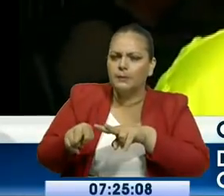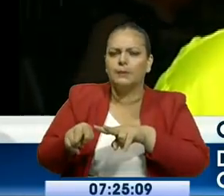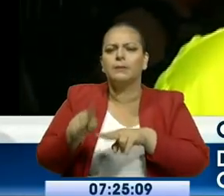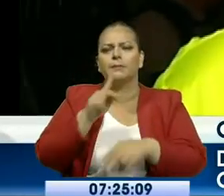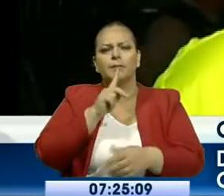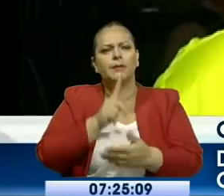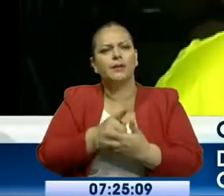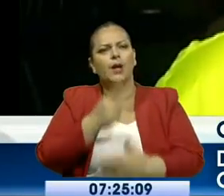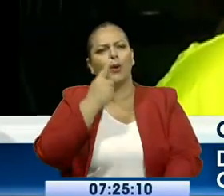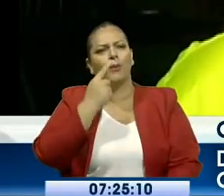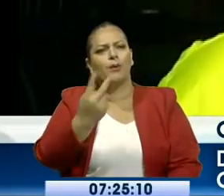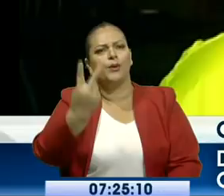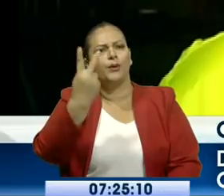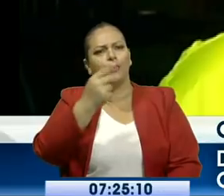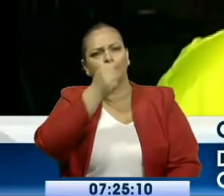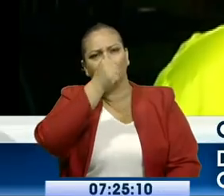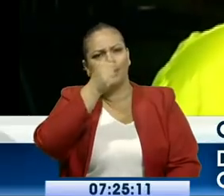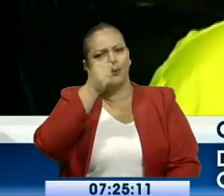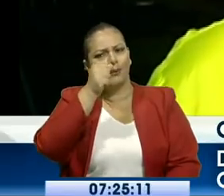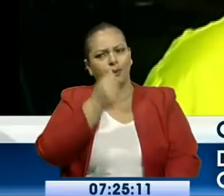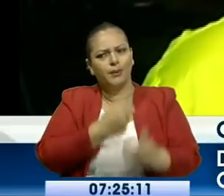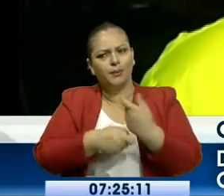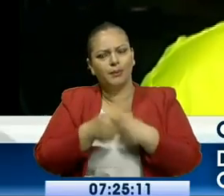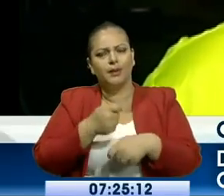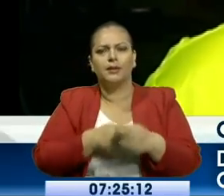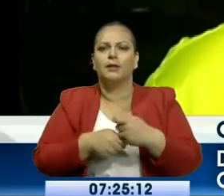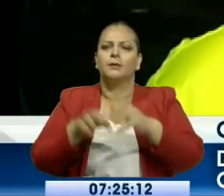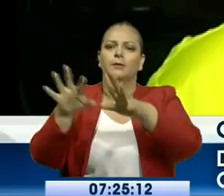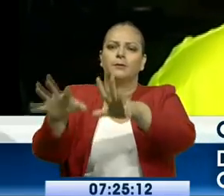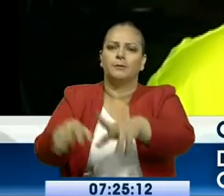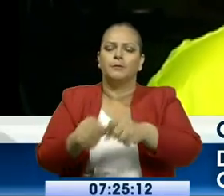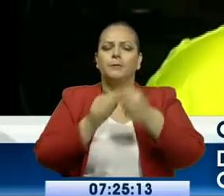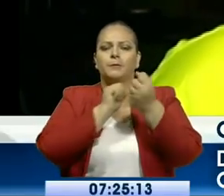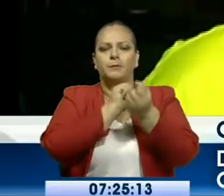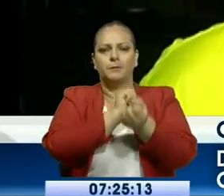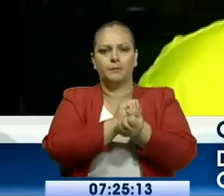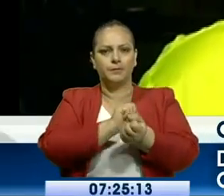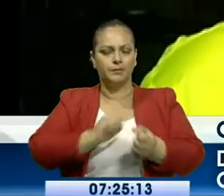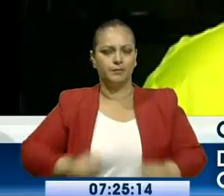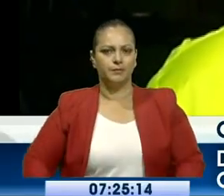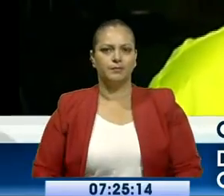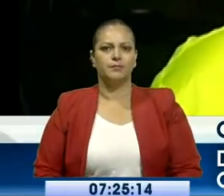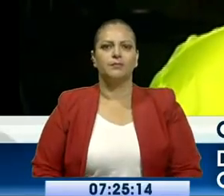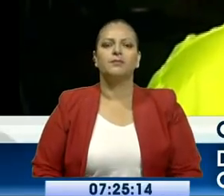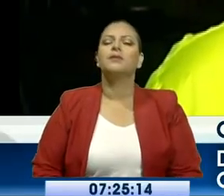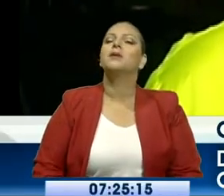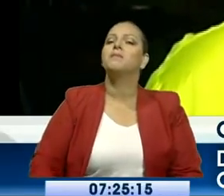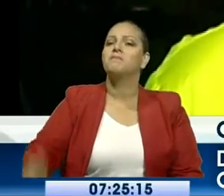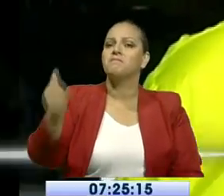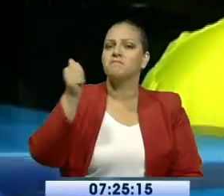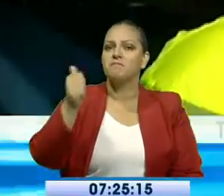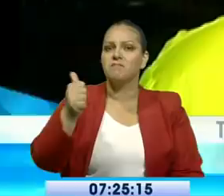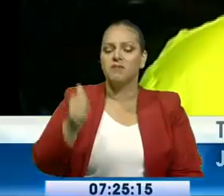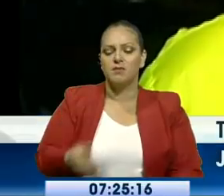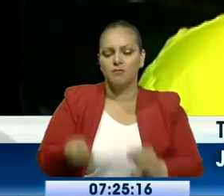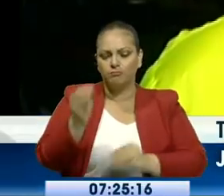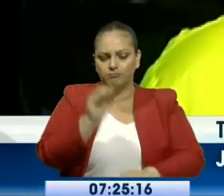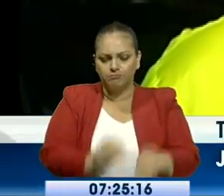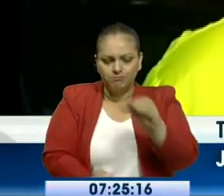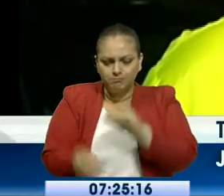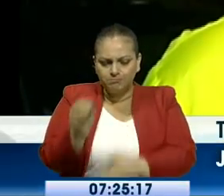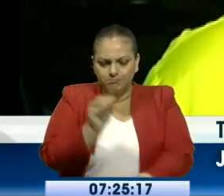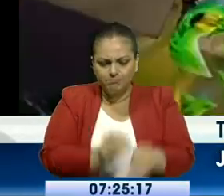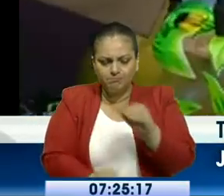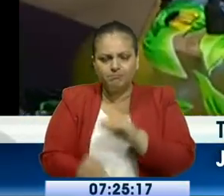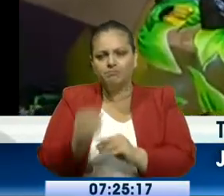mismos que en las tareas de gestión investigativa procedían a hacer dentro del inmueble el empaquetamiento